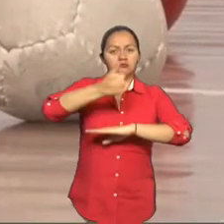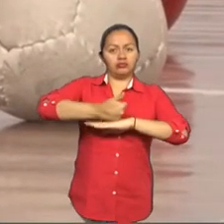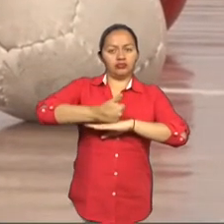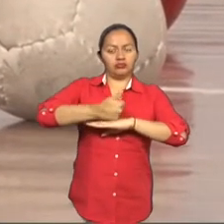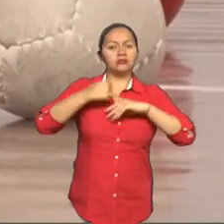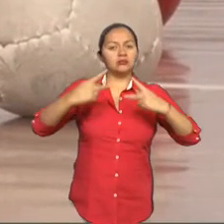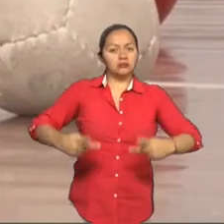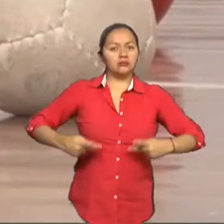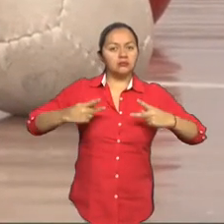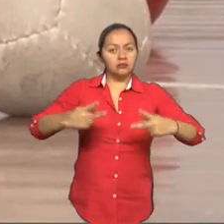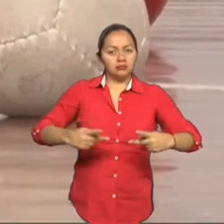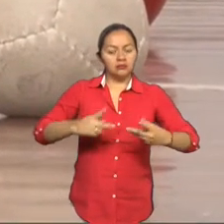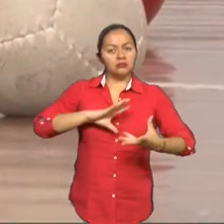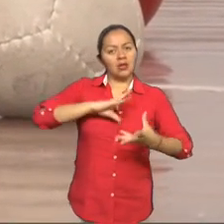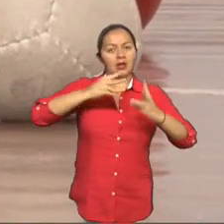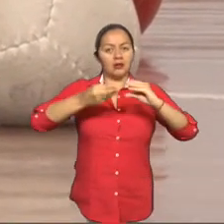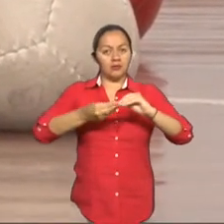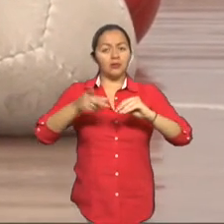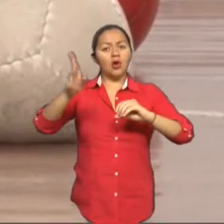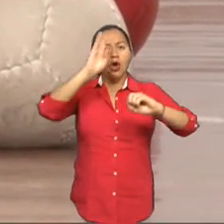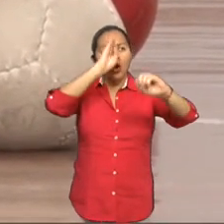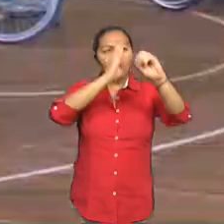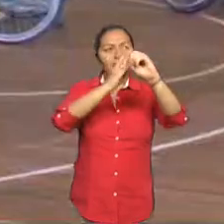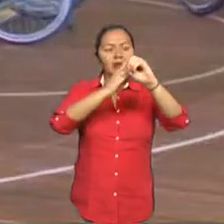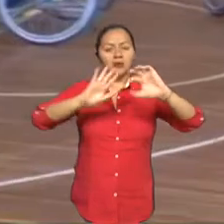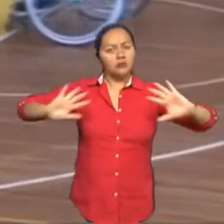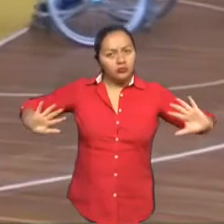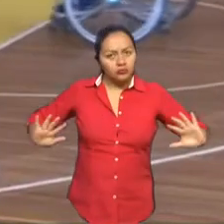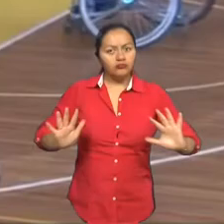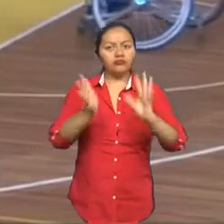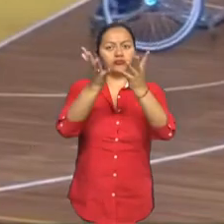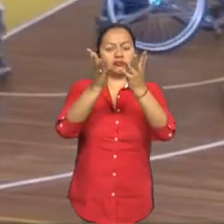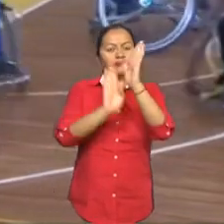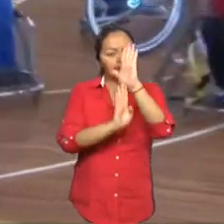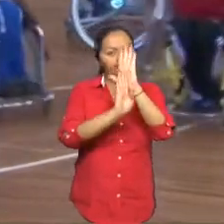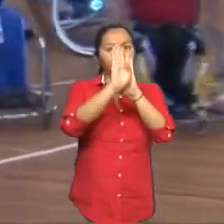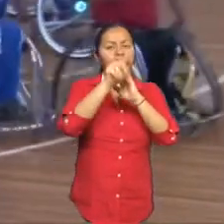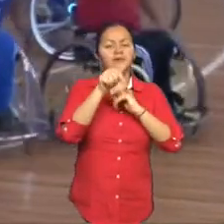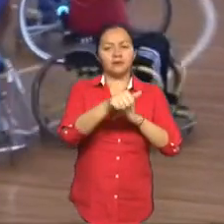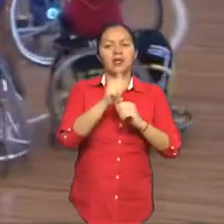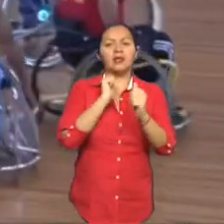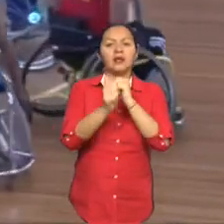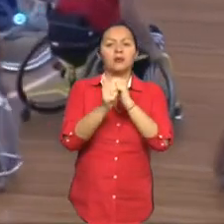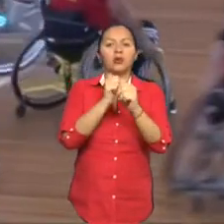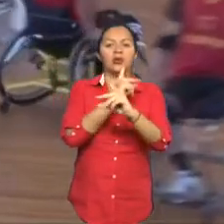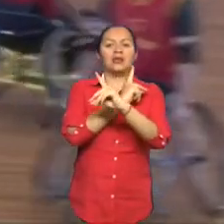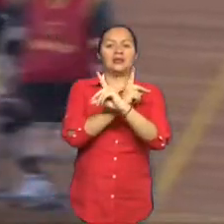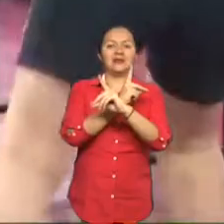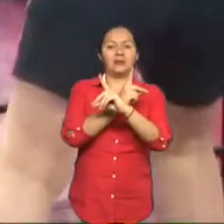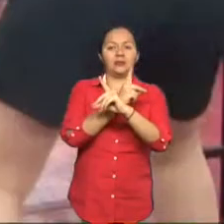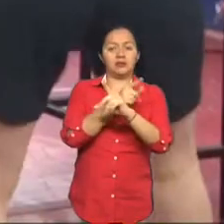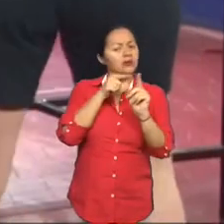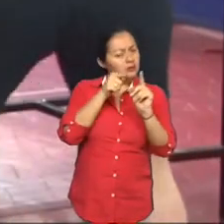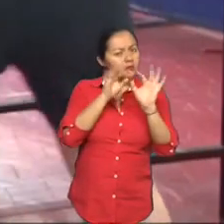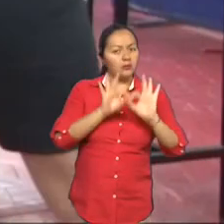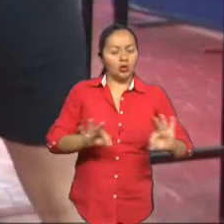paralímpico. Su objetivo es promover el desarrollo y fortalecimiento del deporte para personas con discapacidad, con la finalidad